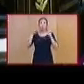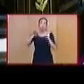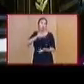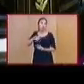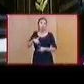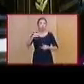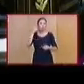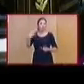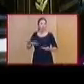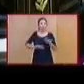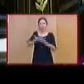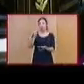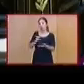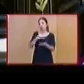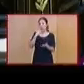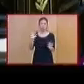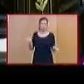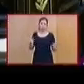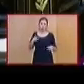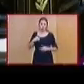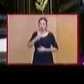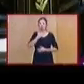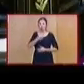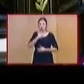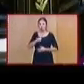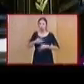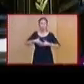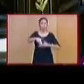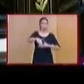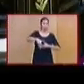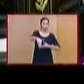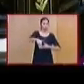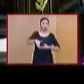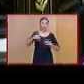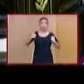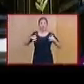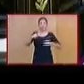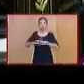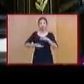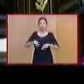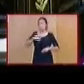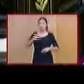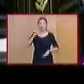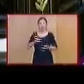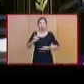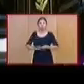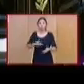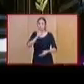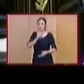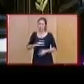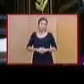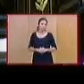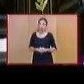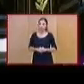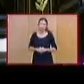periódico. A mí me gusta más el medio y el largo plazo que la jugada a 24 horas. Canarias cuenta con mi simpatía.